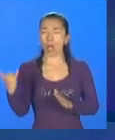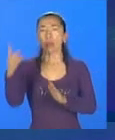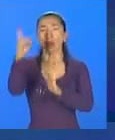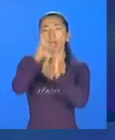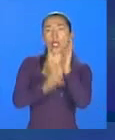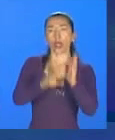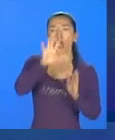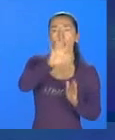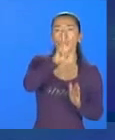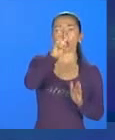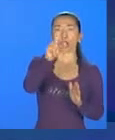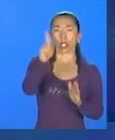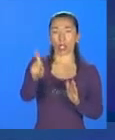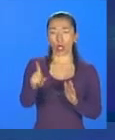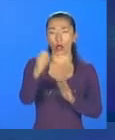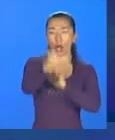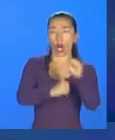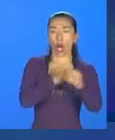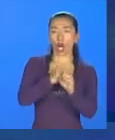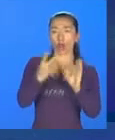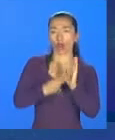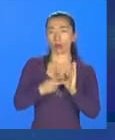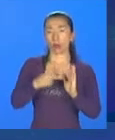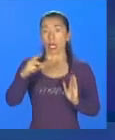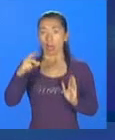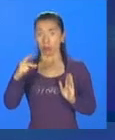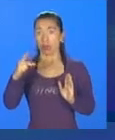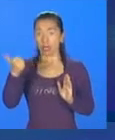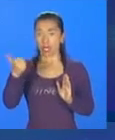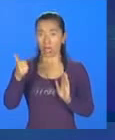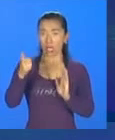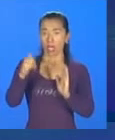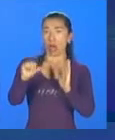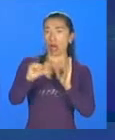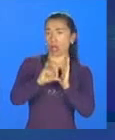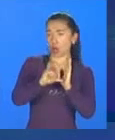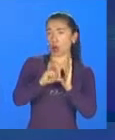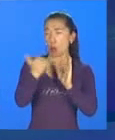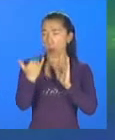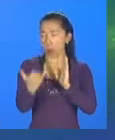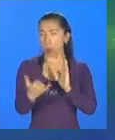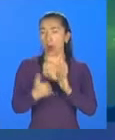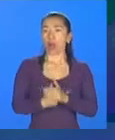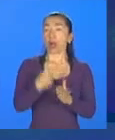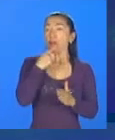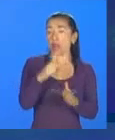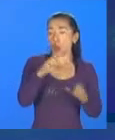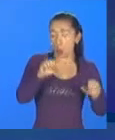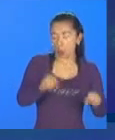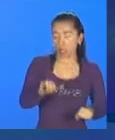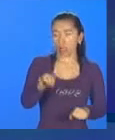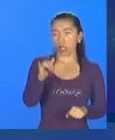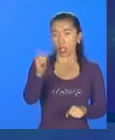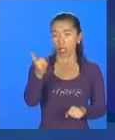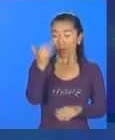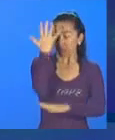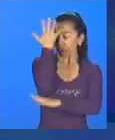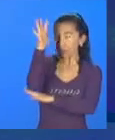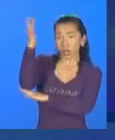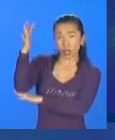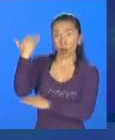2010, artículo 10, literal C, que reglamenta la silvicultura urbana. Los árboles talados el día de